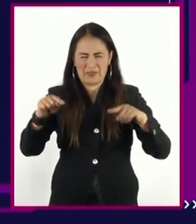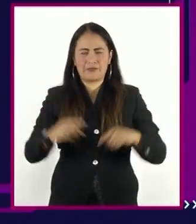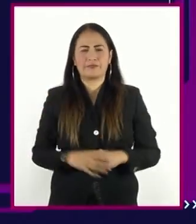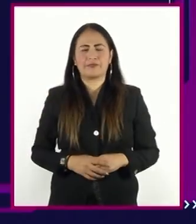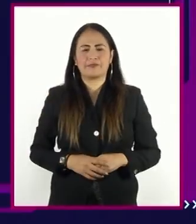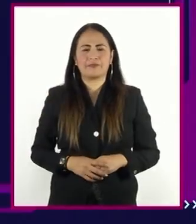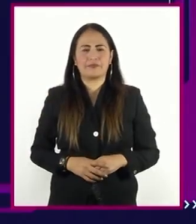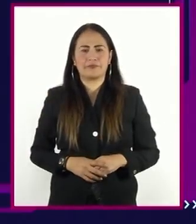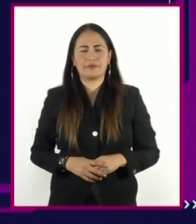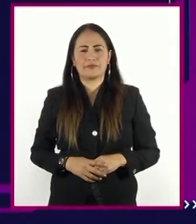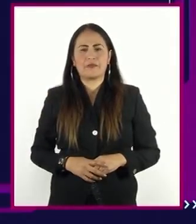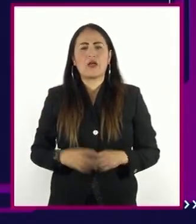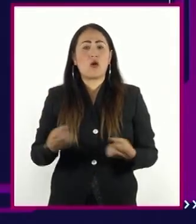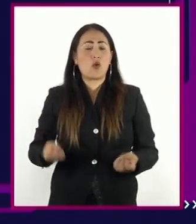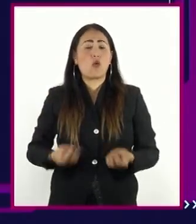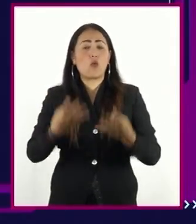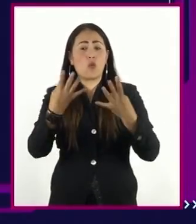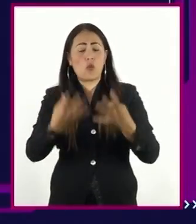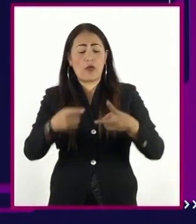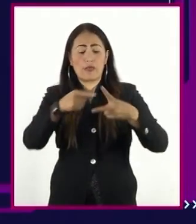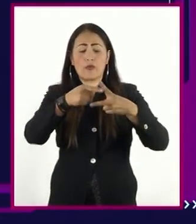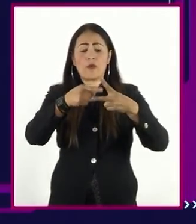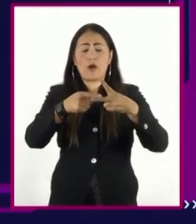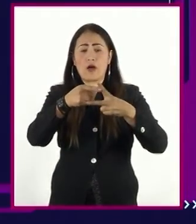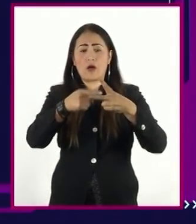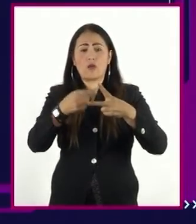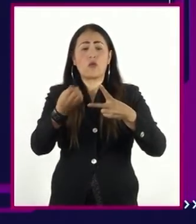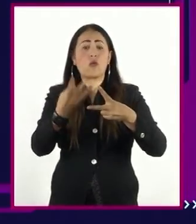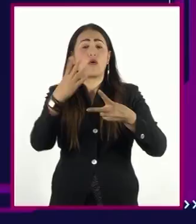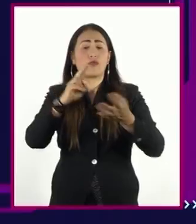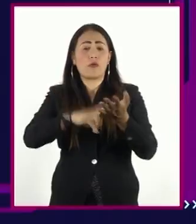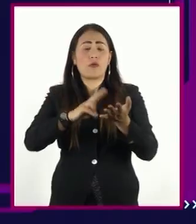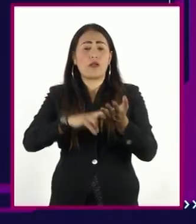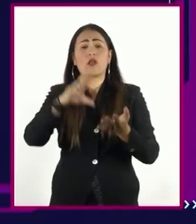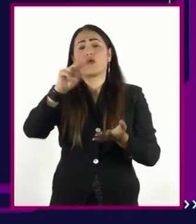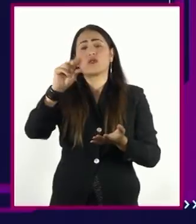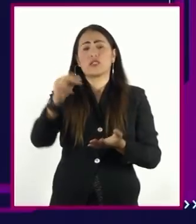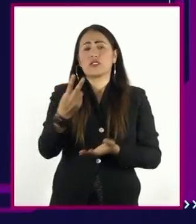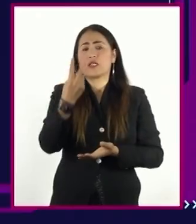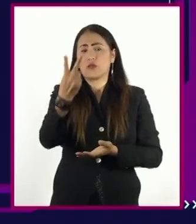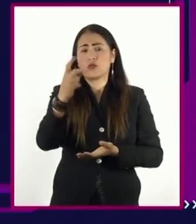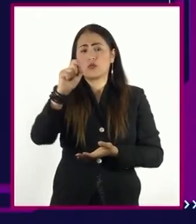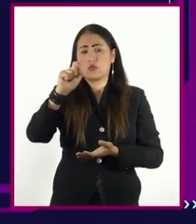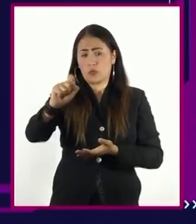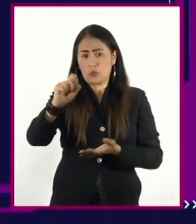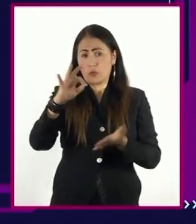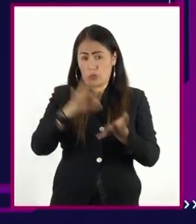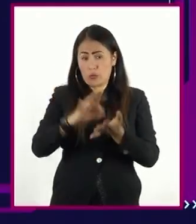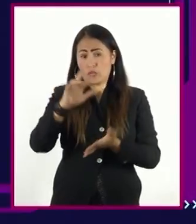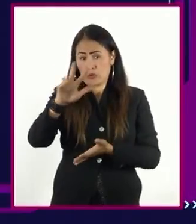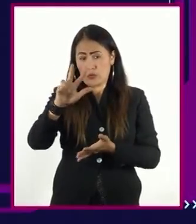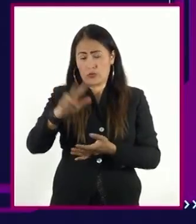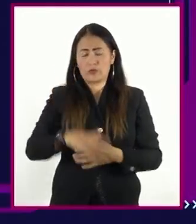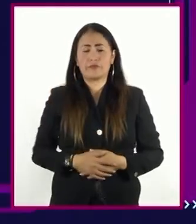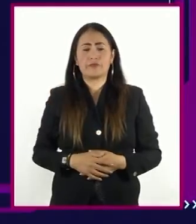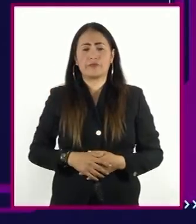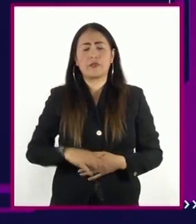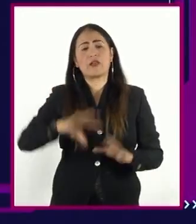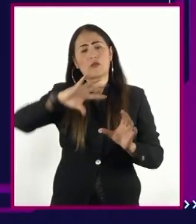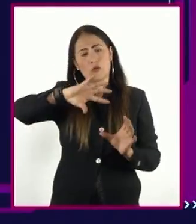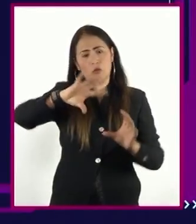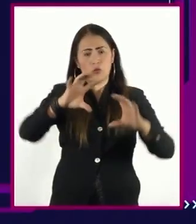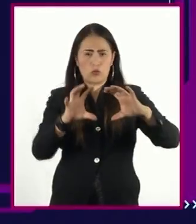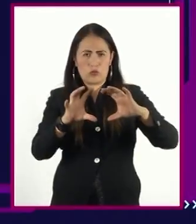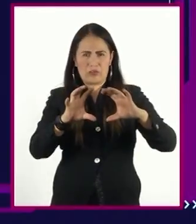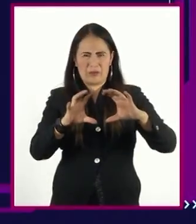y ubicamos la medida del segundo ángulo, que es de 82.8 grados. Volvemos a colocar el transportador en